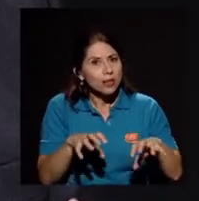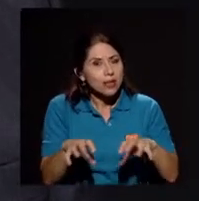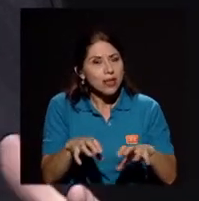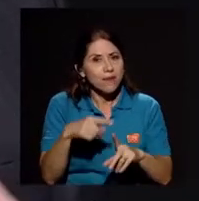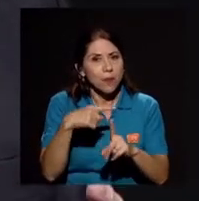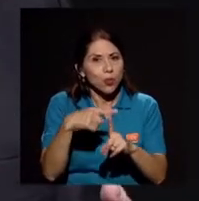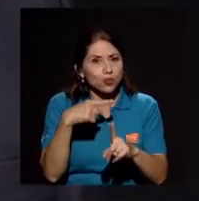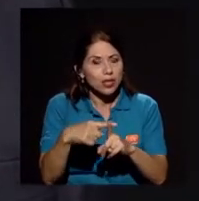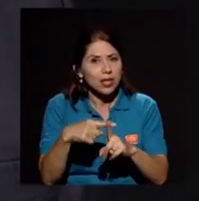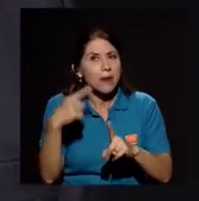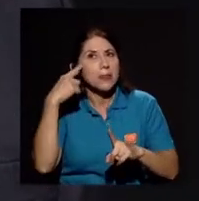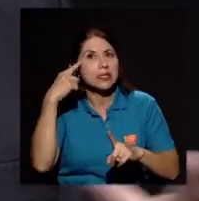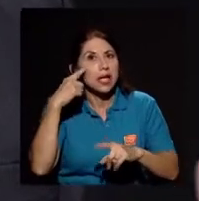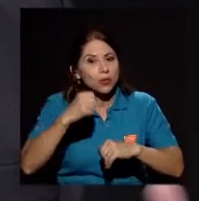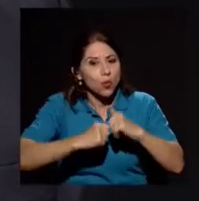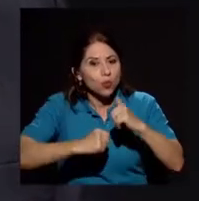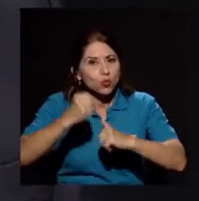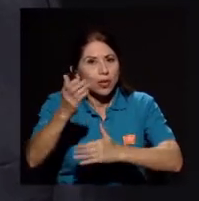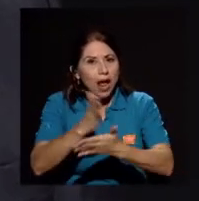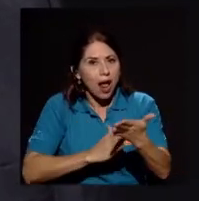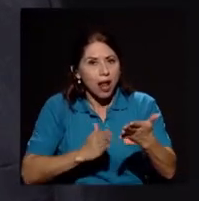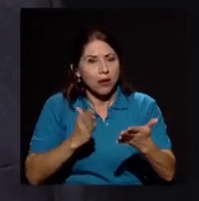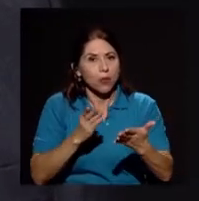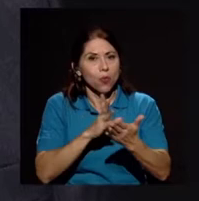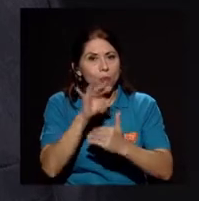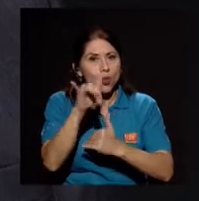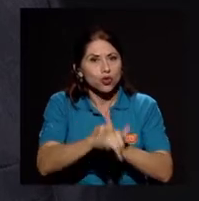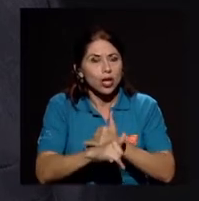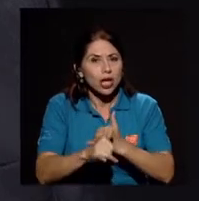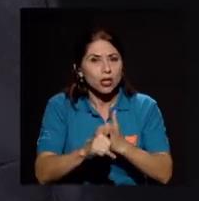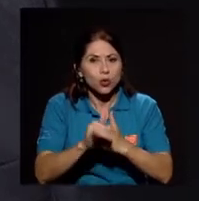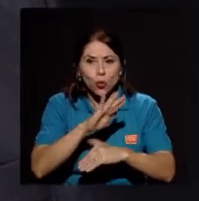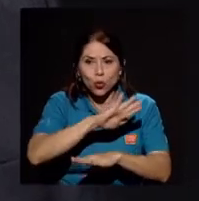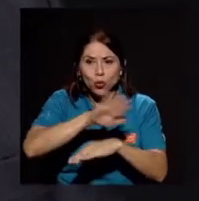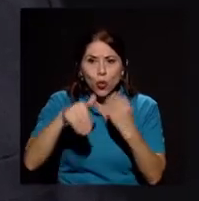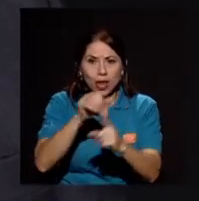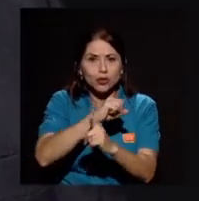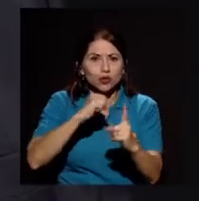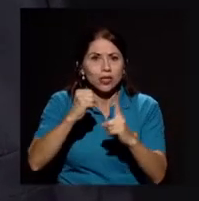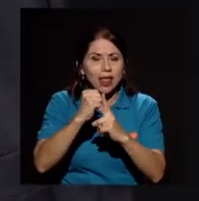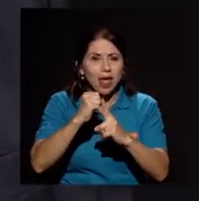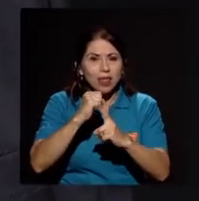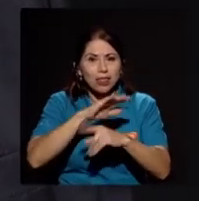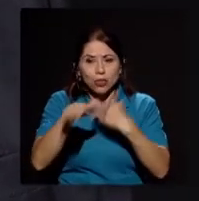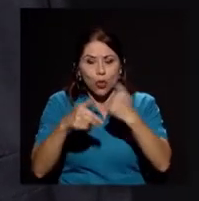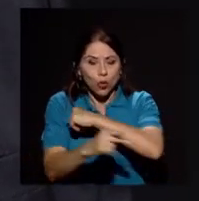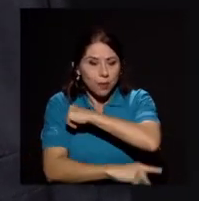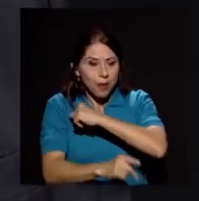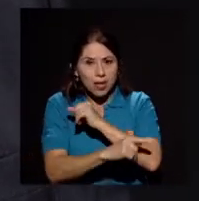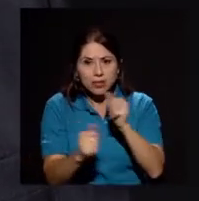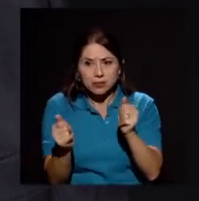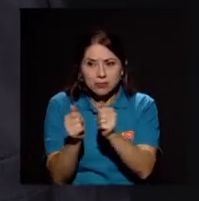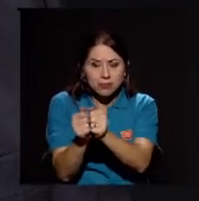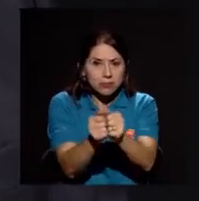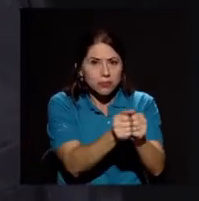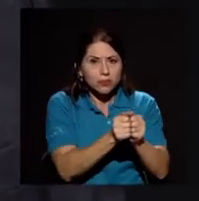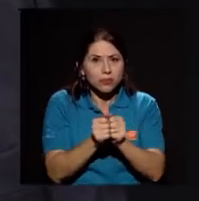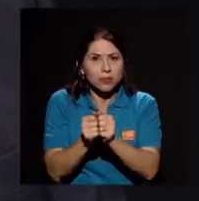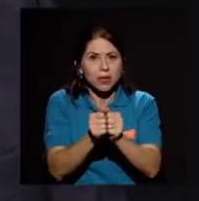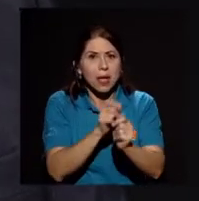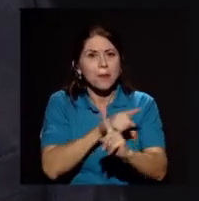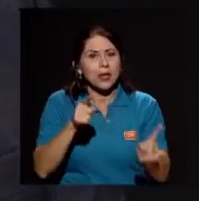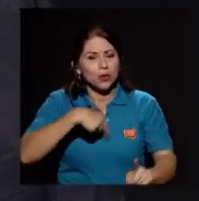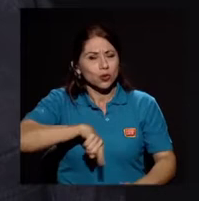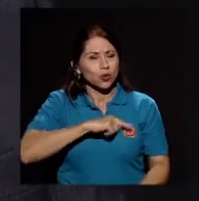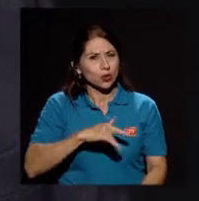construir algo de un proyecto común de de sociedad o de país lo que hemos estado es atrapados por el resentimiento